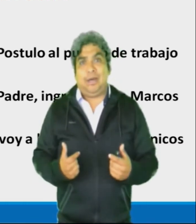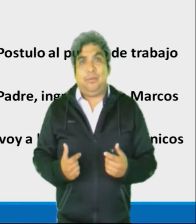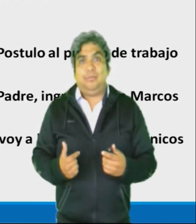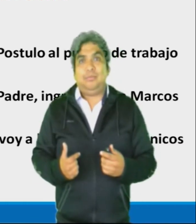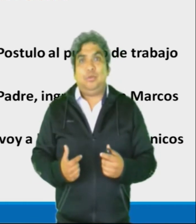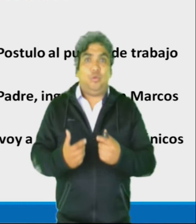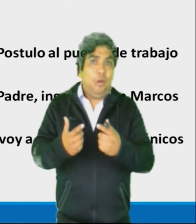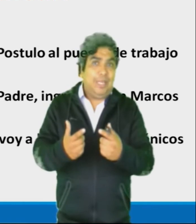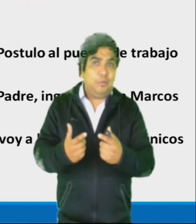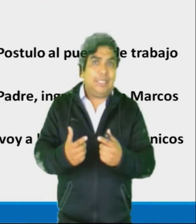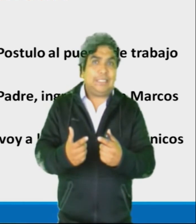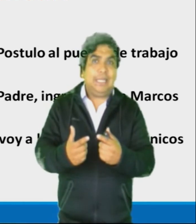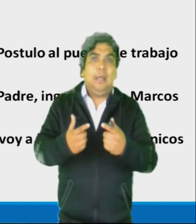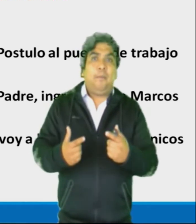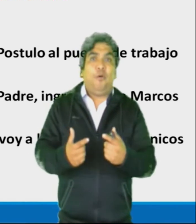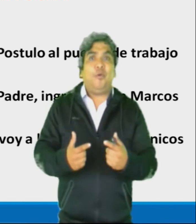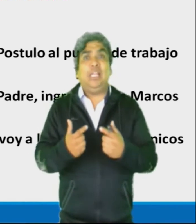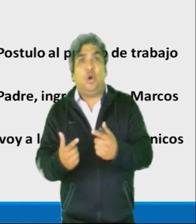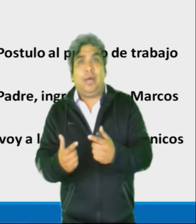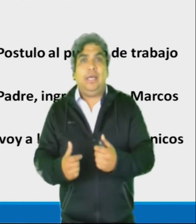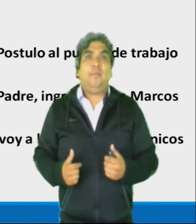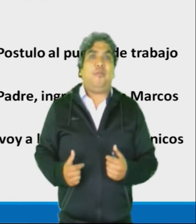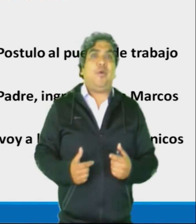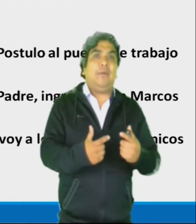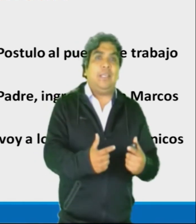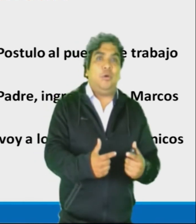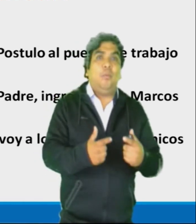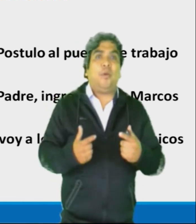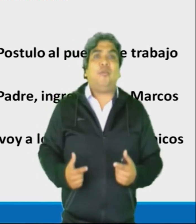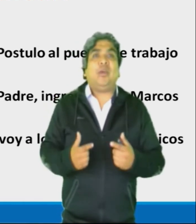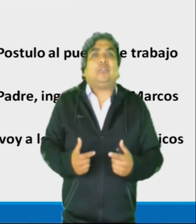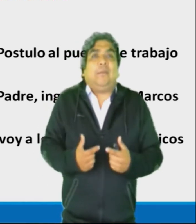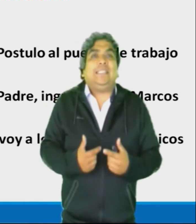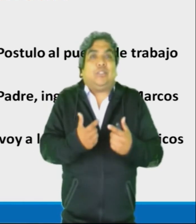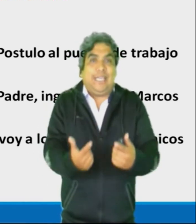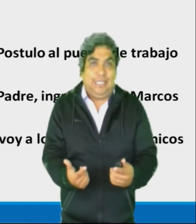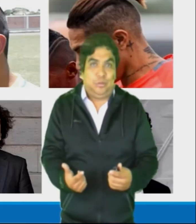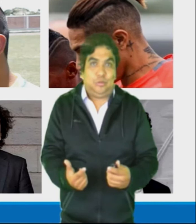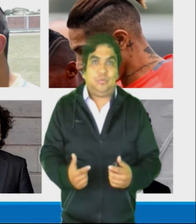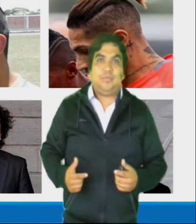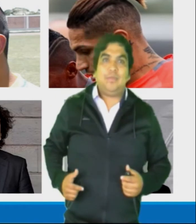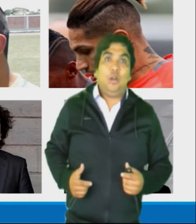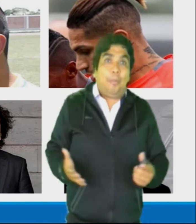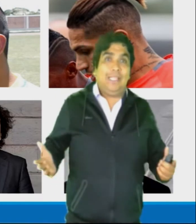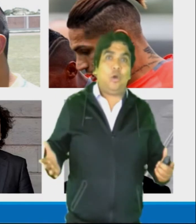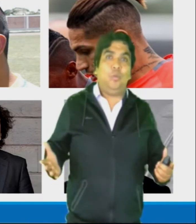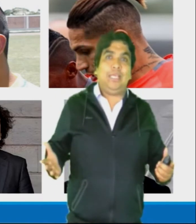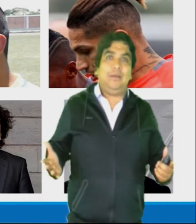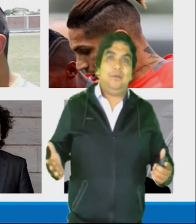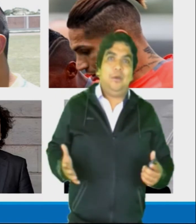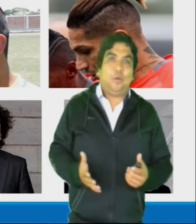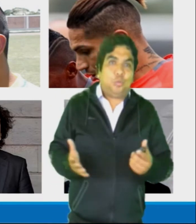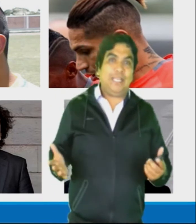de trabajo. No es lo mismo decir, profe, voy a Ñova, profe, voy al baño, profe, voy a los servicios higiénicos. ¿Los peinados